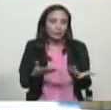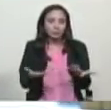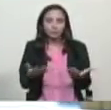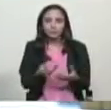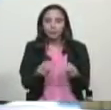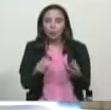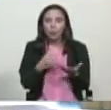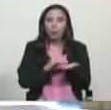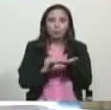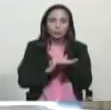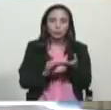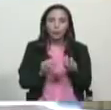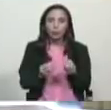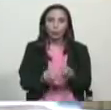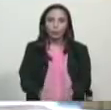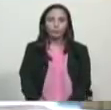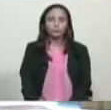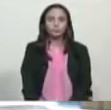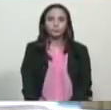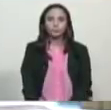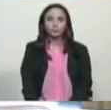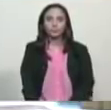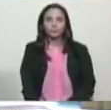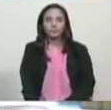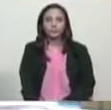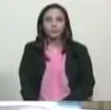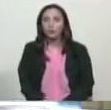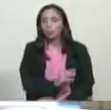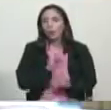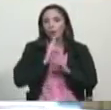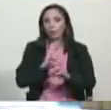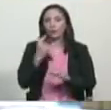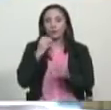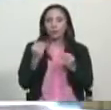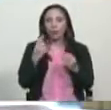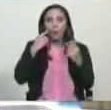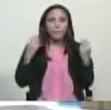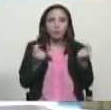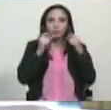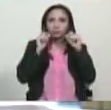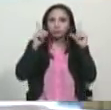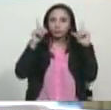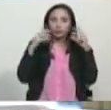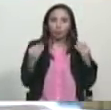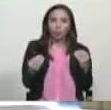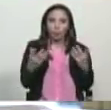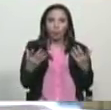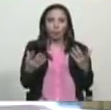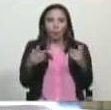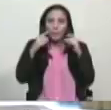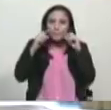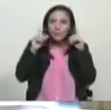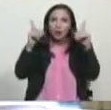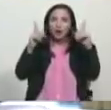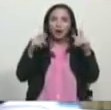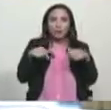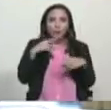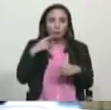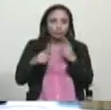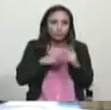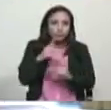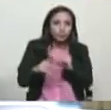de tranquilidad, surgen en los momentos críticos. La respuesta, el despertar, un gran despertar de las fuerzas